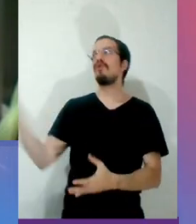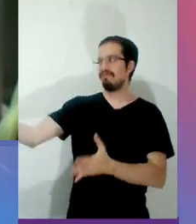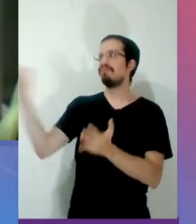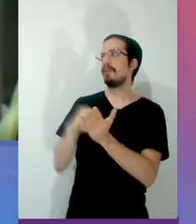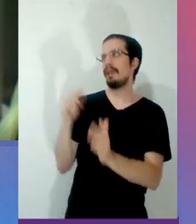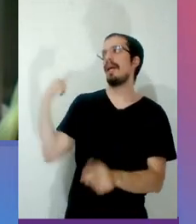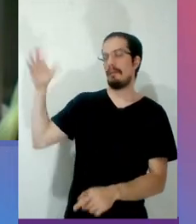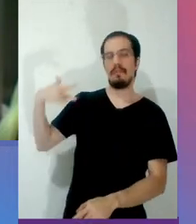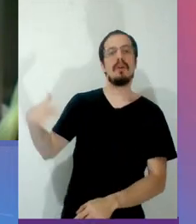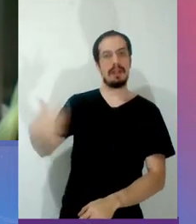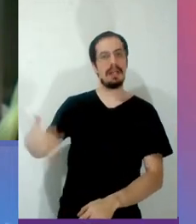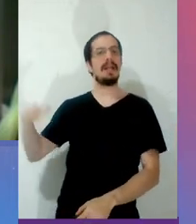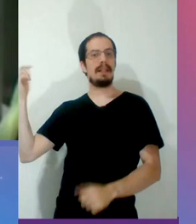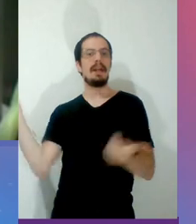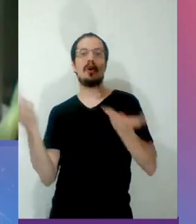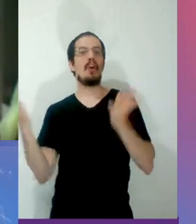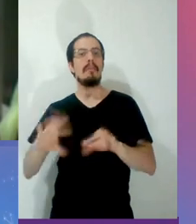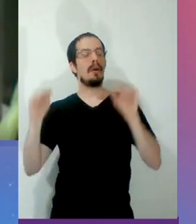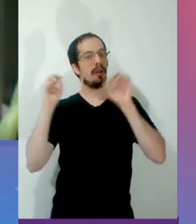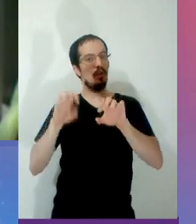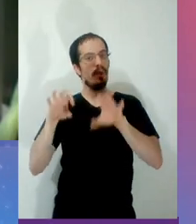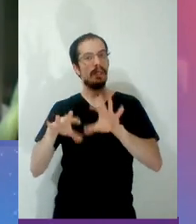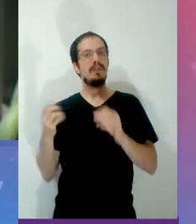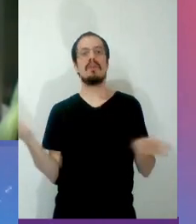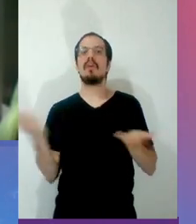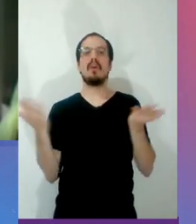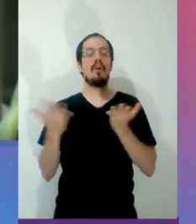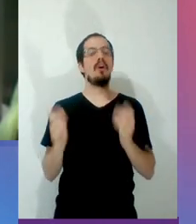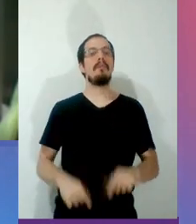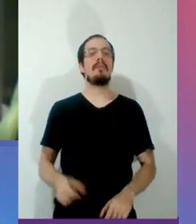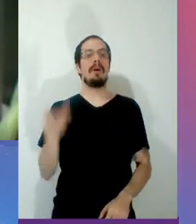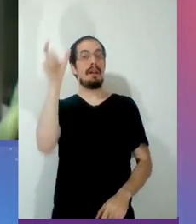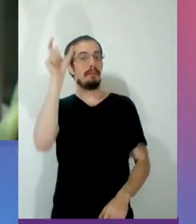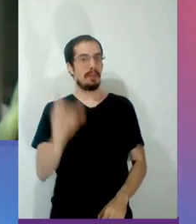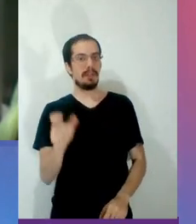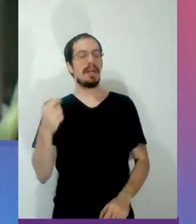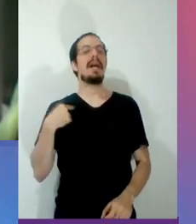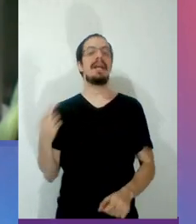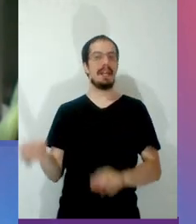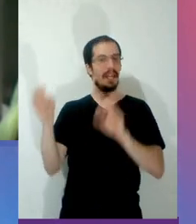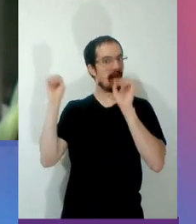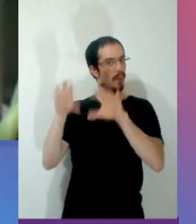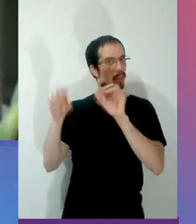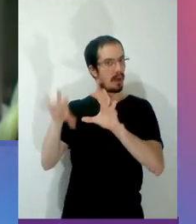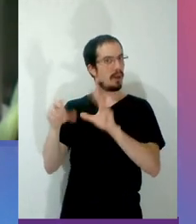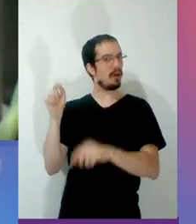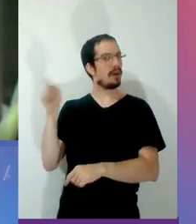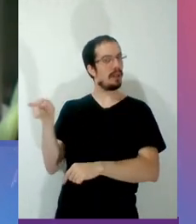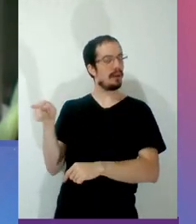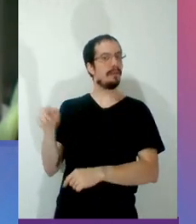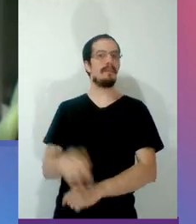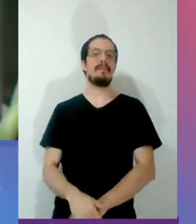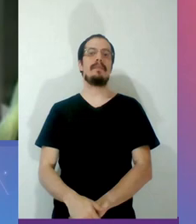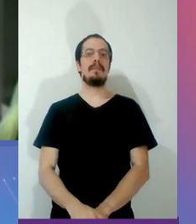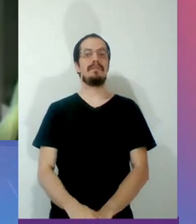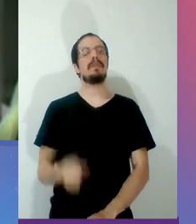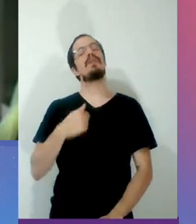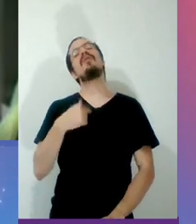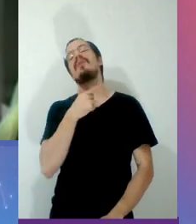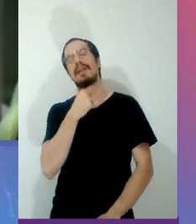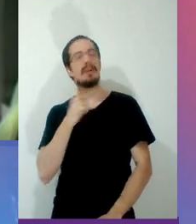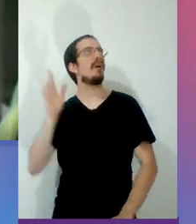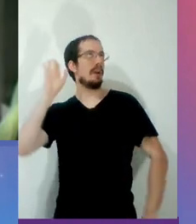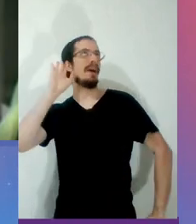importante, ¿cierto?, el actor, ¿sí?, de la educación. Y me gustaba escucharla,